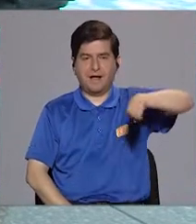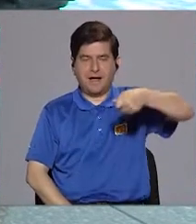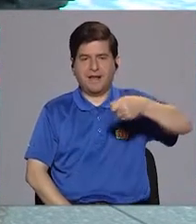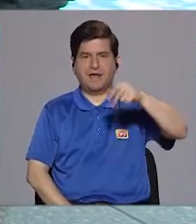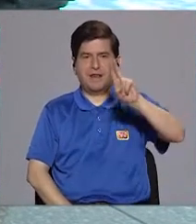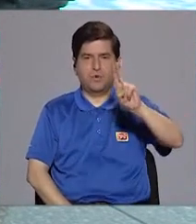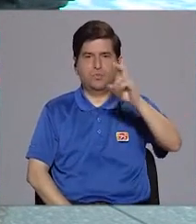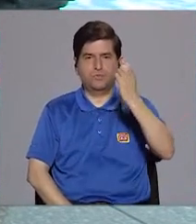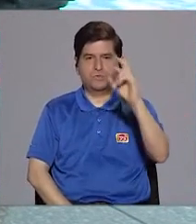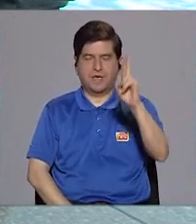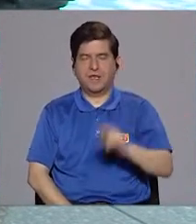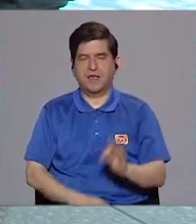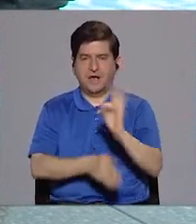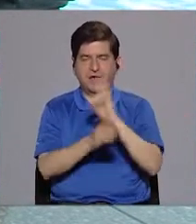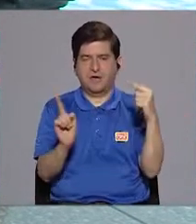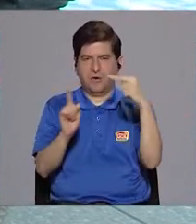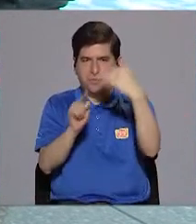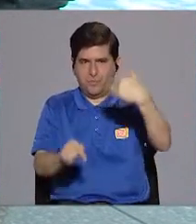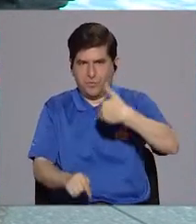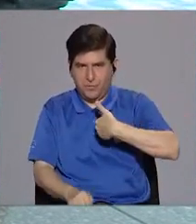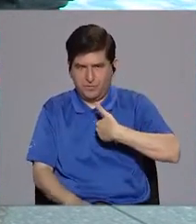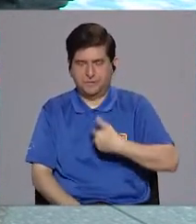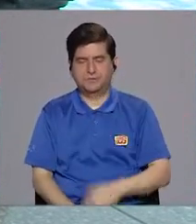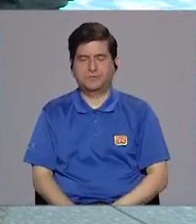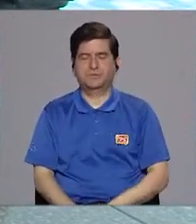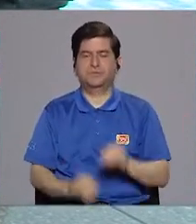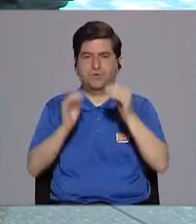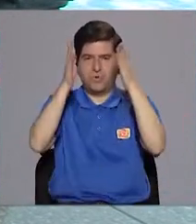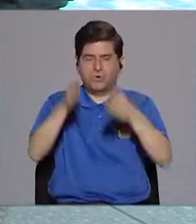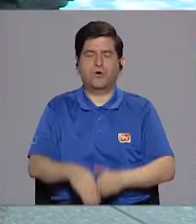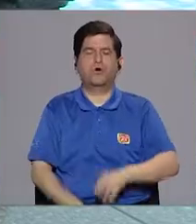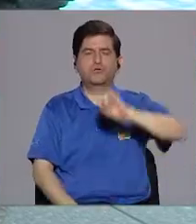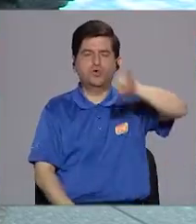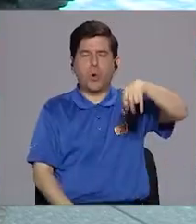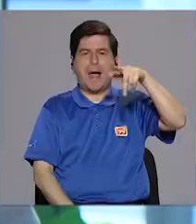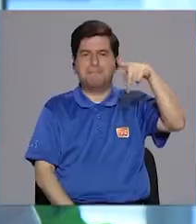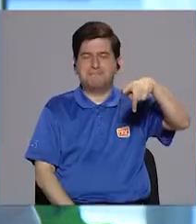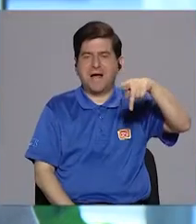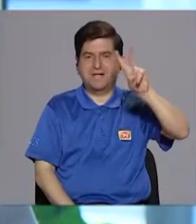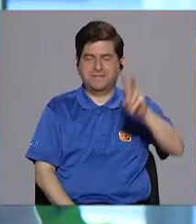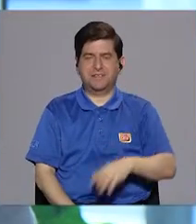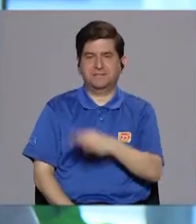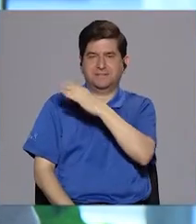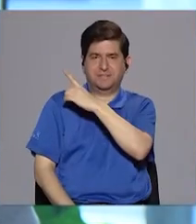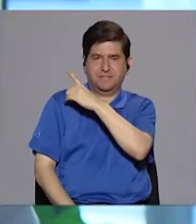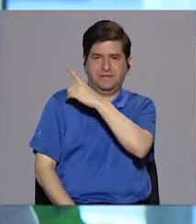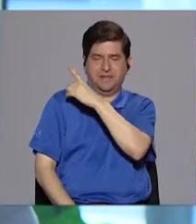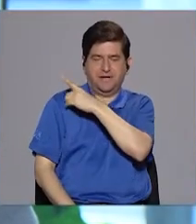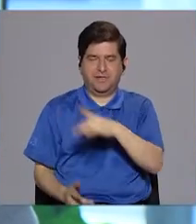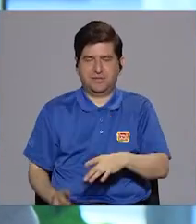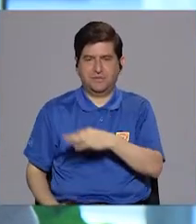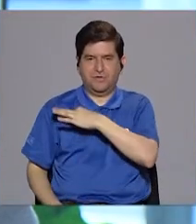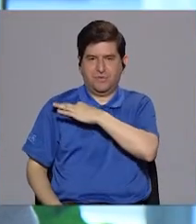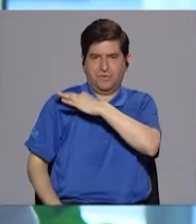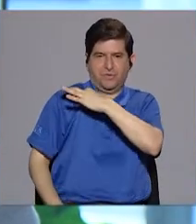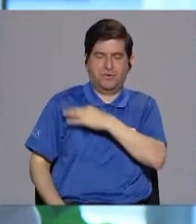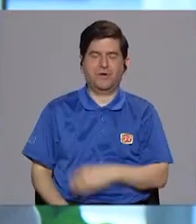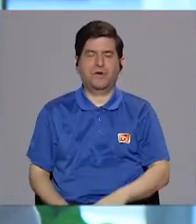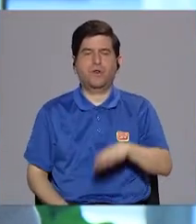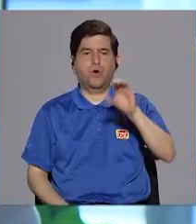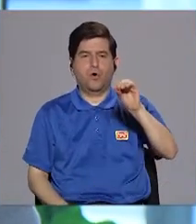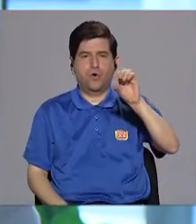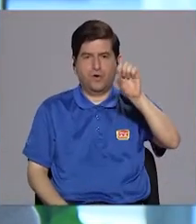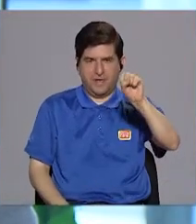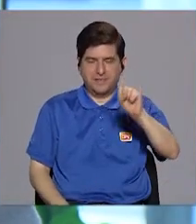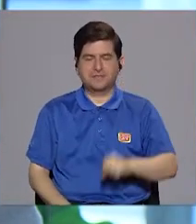Canal Universidad de Costa Rica, haciendo televisión con sentido, con el profesor Joan Pallés, director invitado de la Orquesta Sinfónica de Heredia.